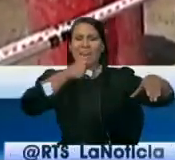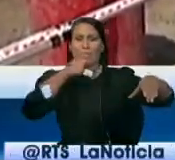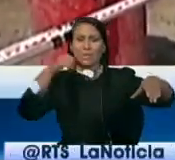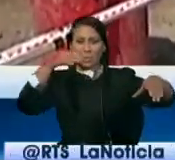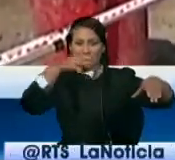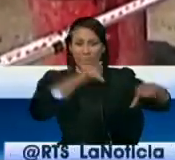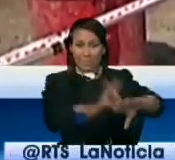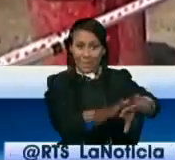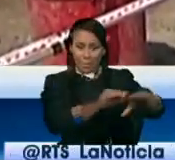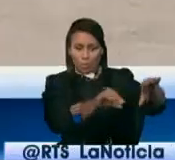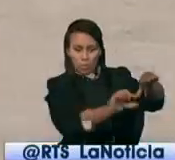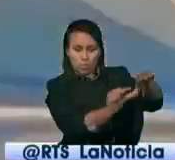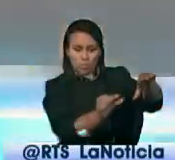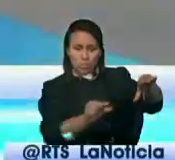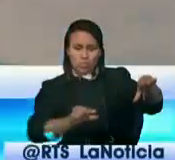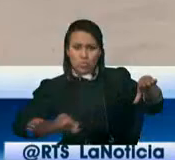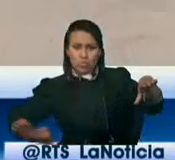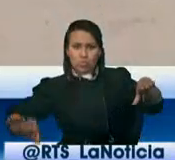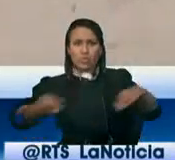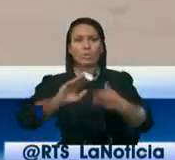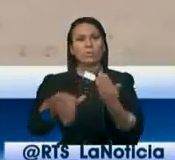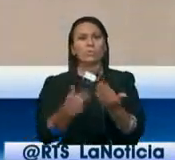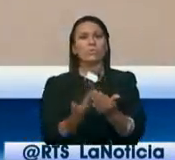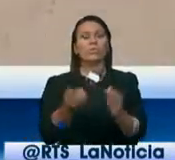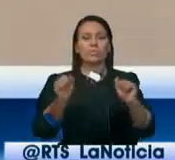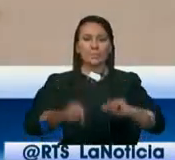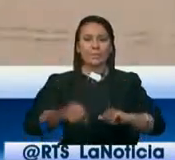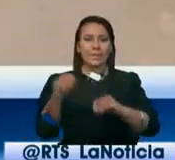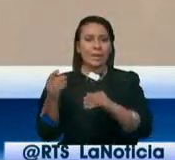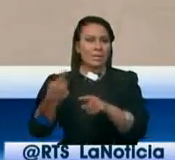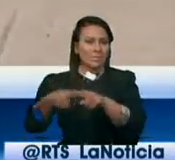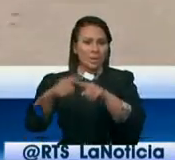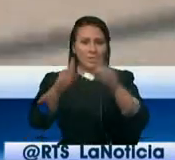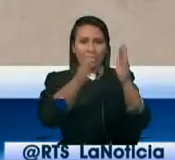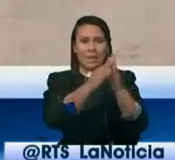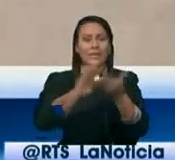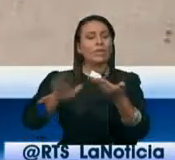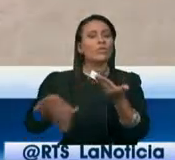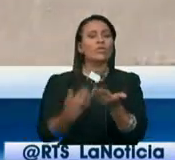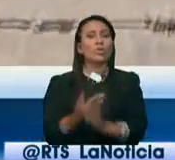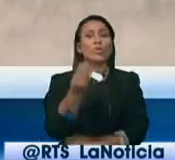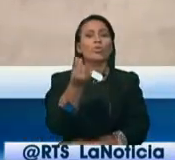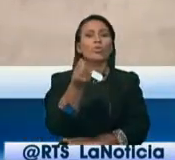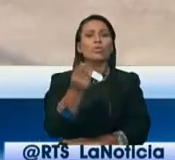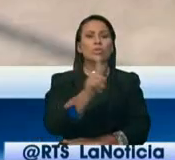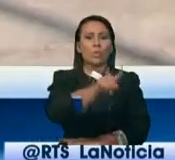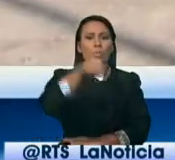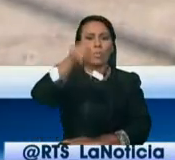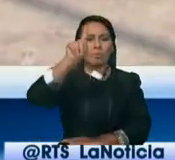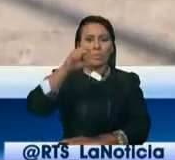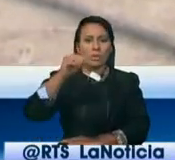aguas servidas, colectores, cajas domiciliarias y más, todo a un costo de